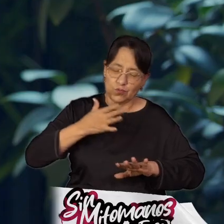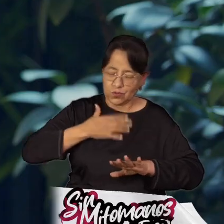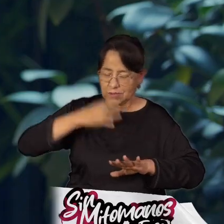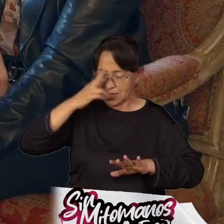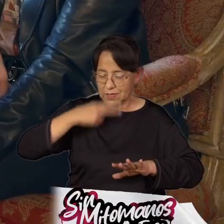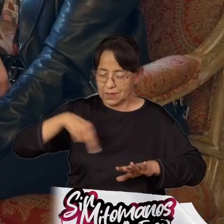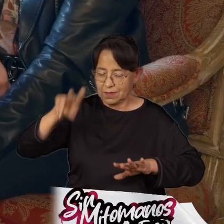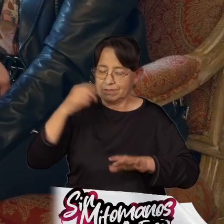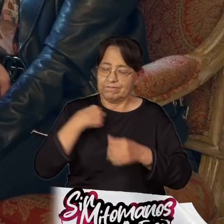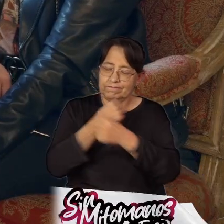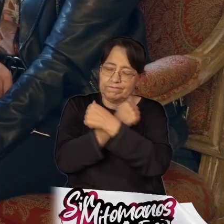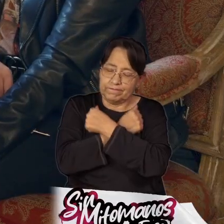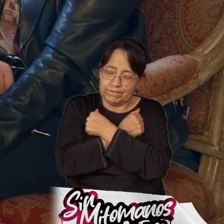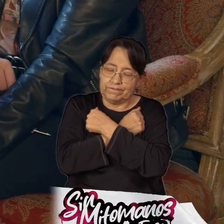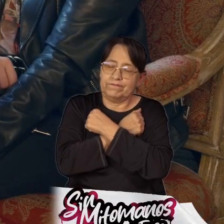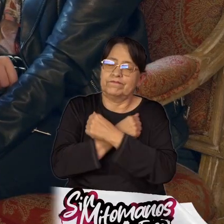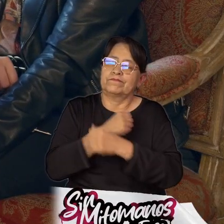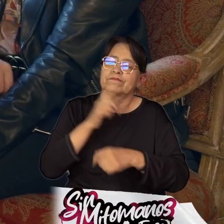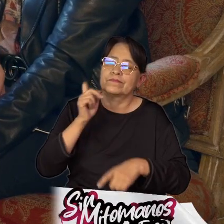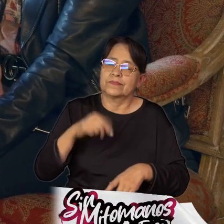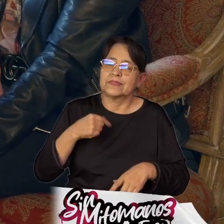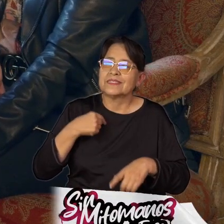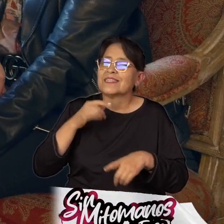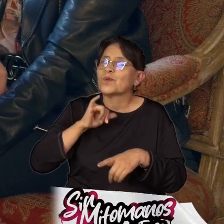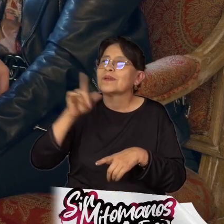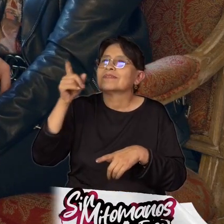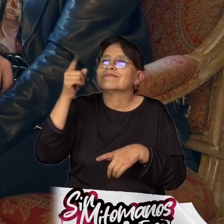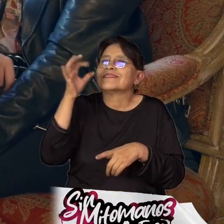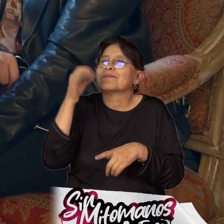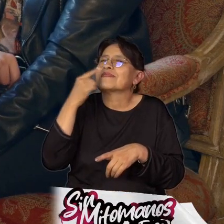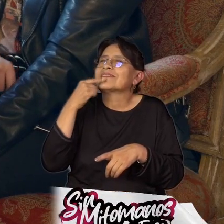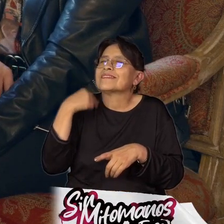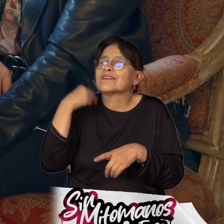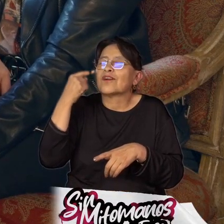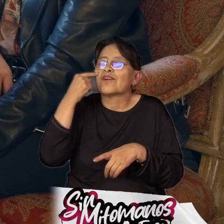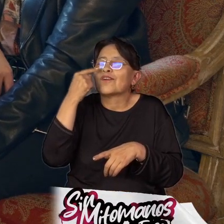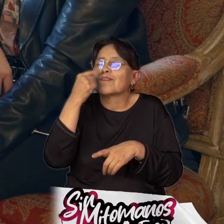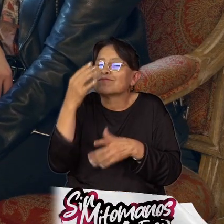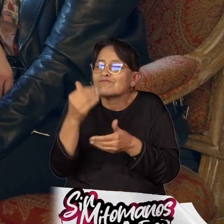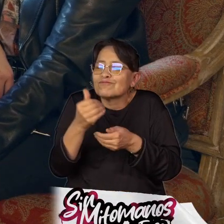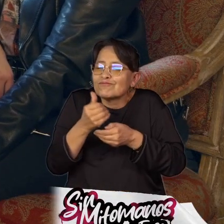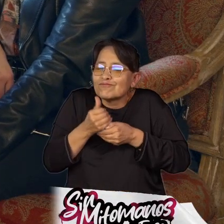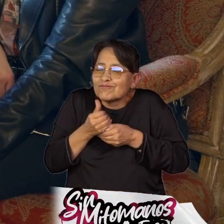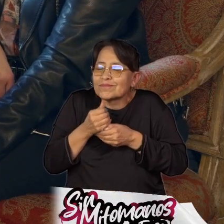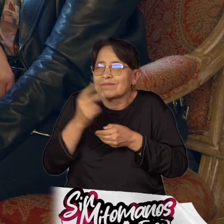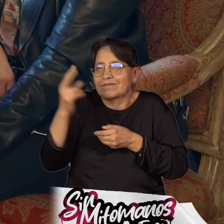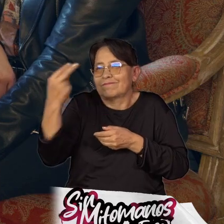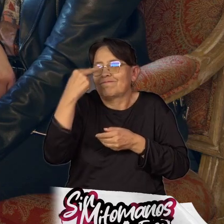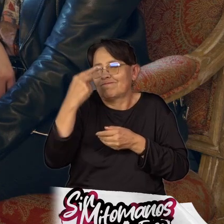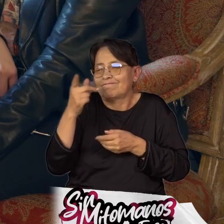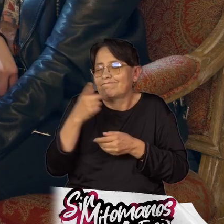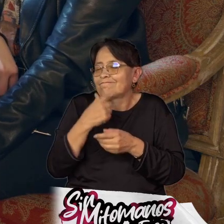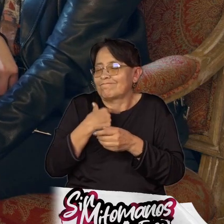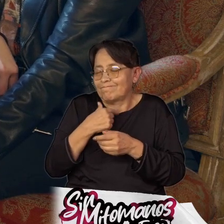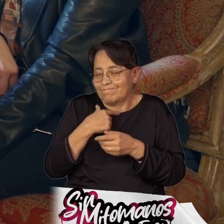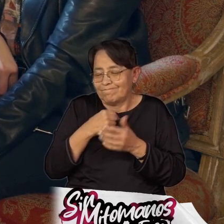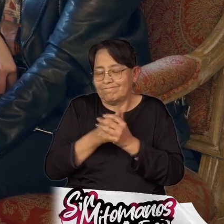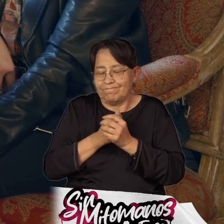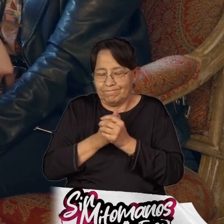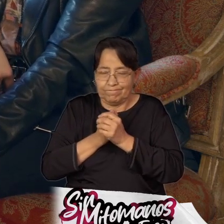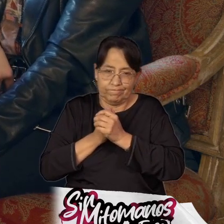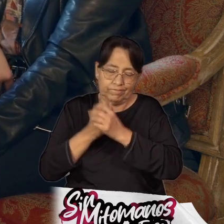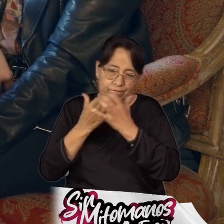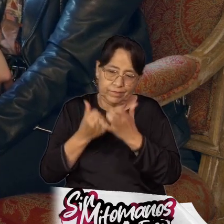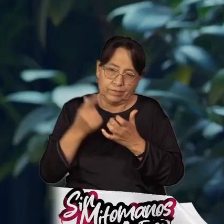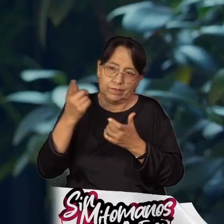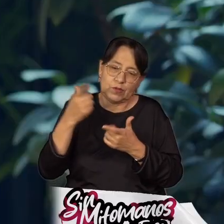que somos tus hijos, que somos amados, que somos la niña de tus ojos, en quien tú has puesto tu agrado